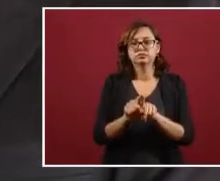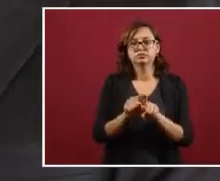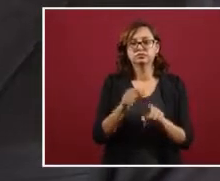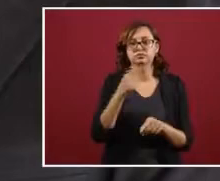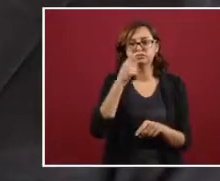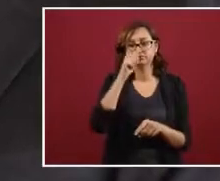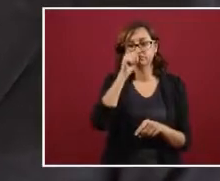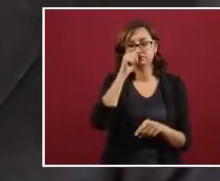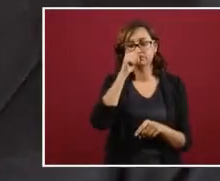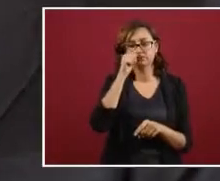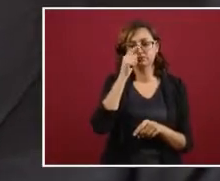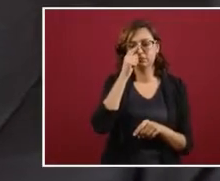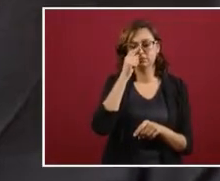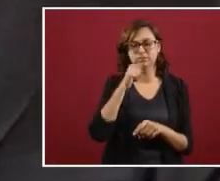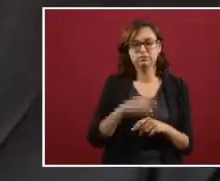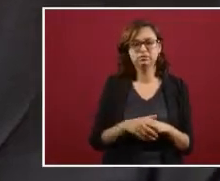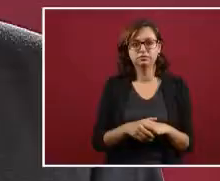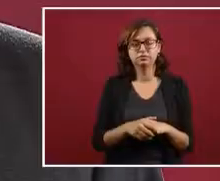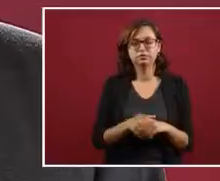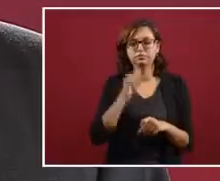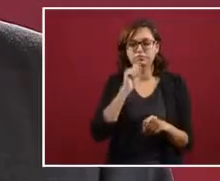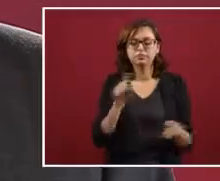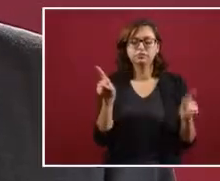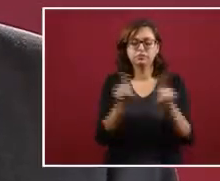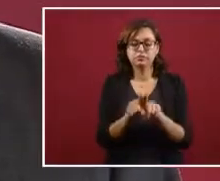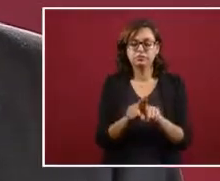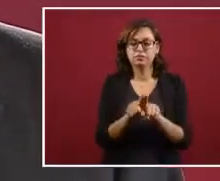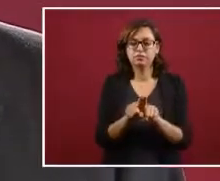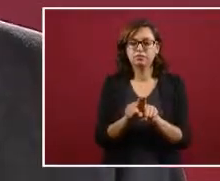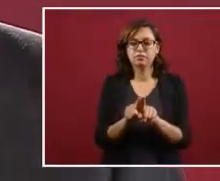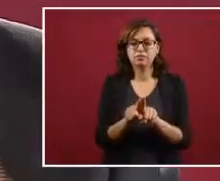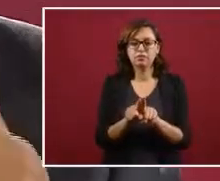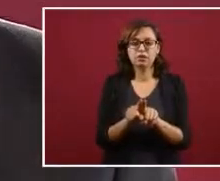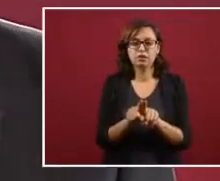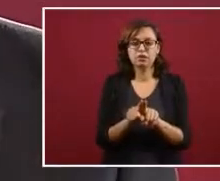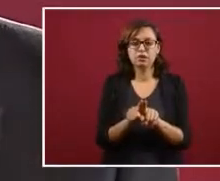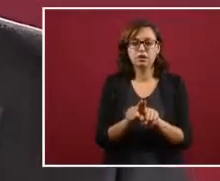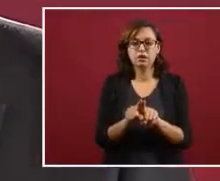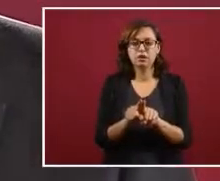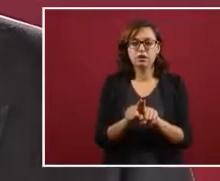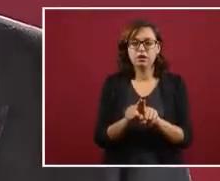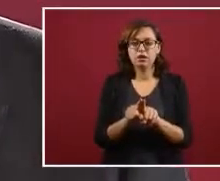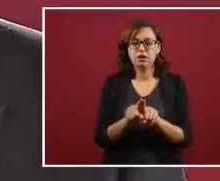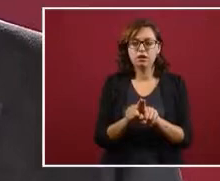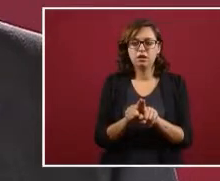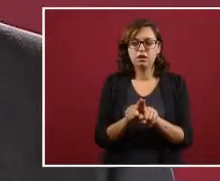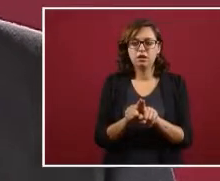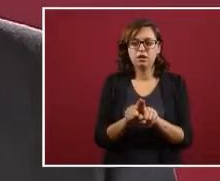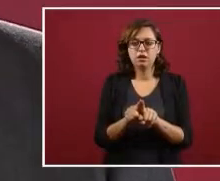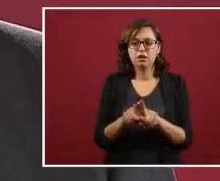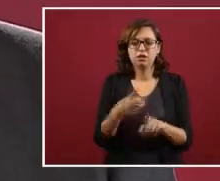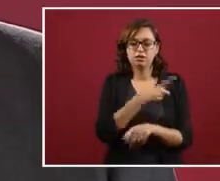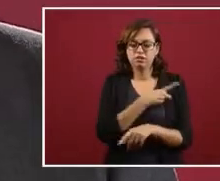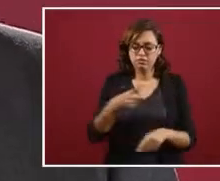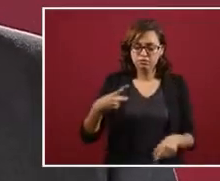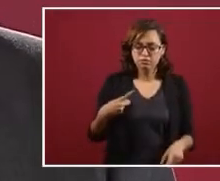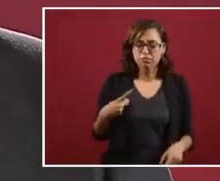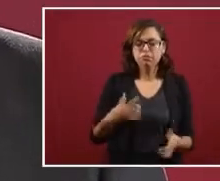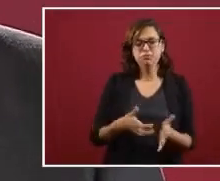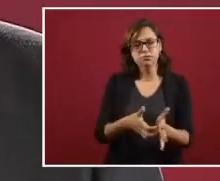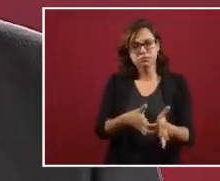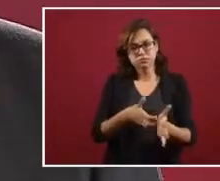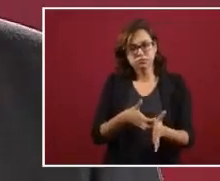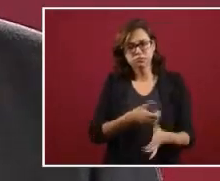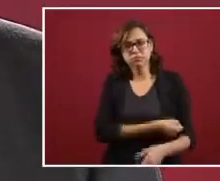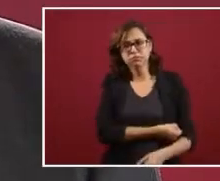tenemos que mantener, aunque sea austero,